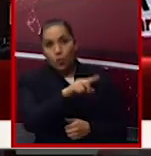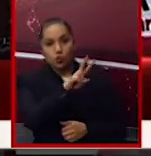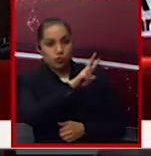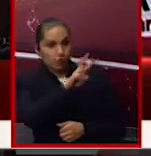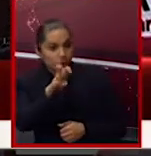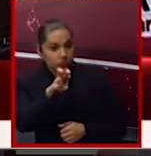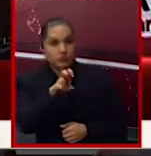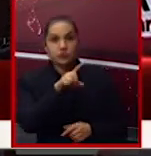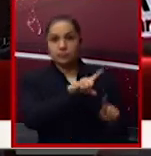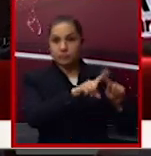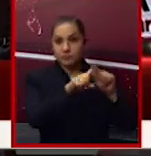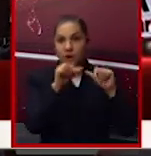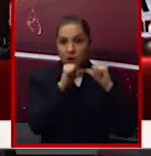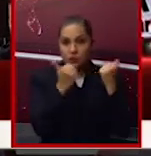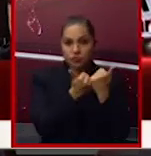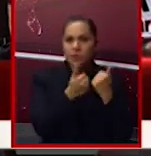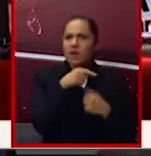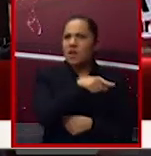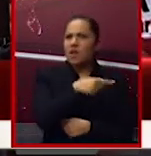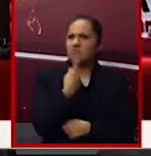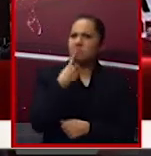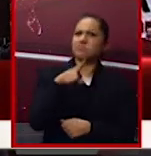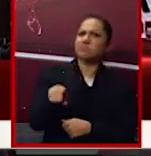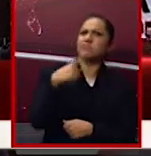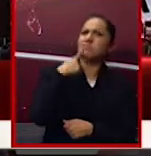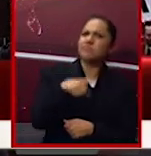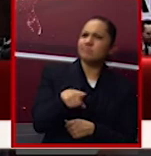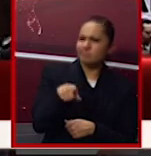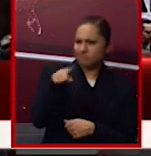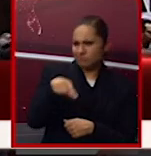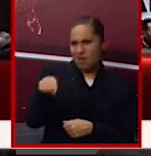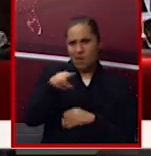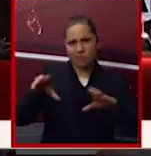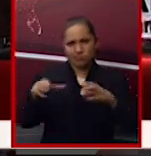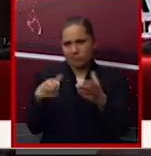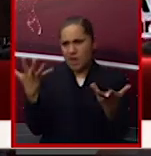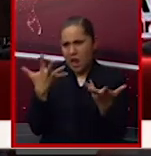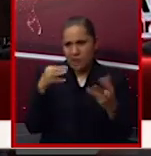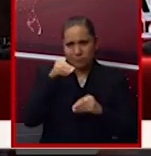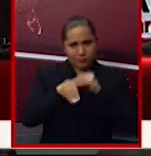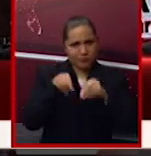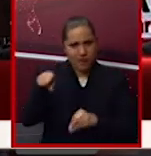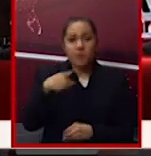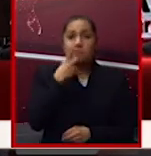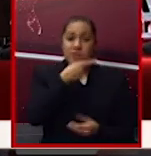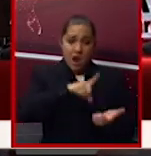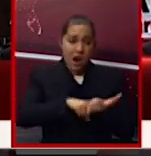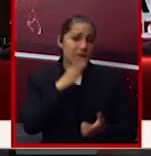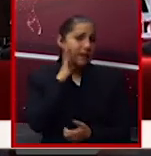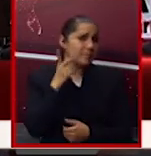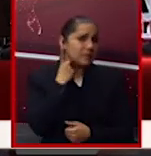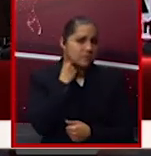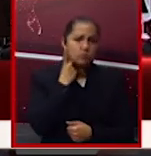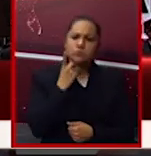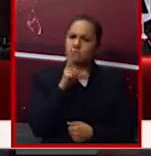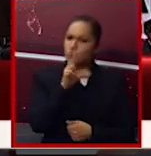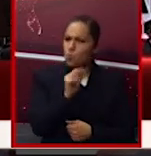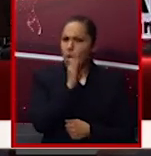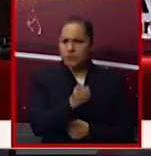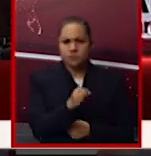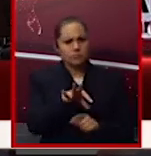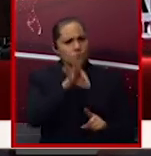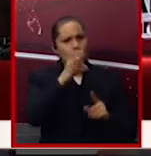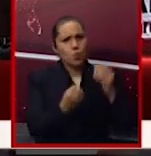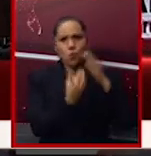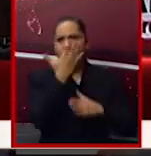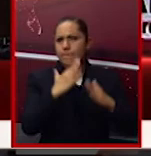la independencia de la institución. El senador dijo que la mesa directiva de la Cámara de Diputados no se instalará de no aprobarse la reforma